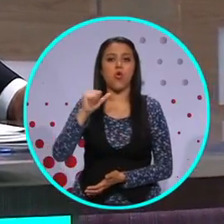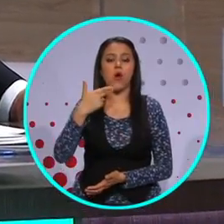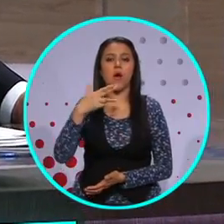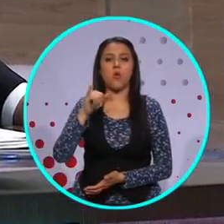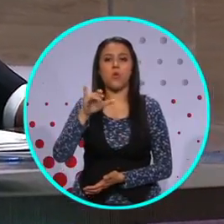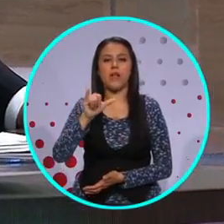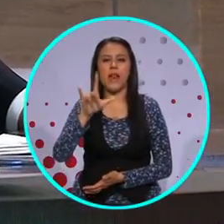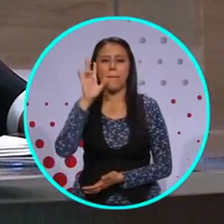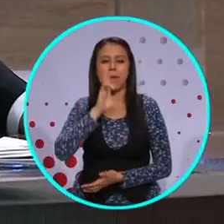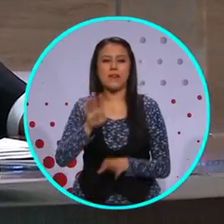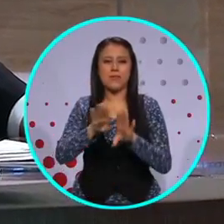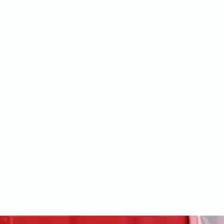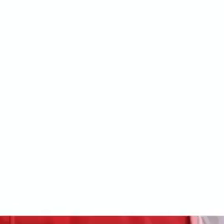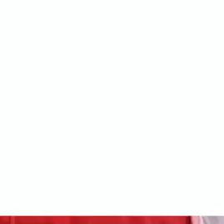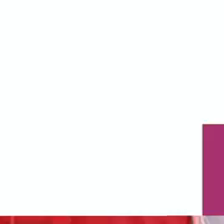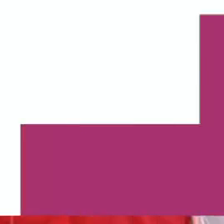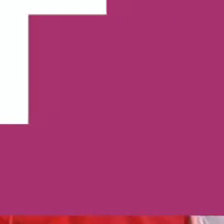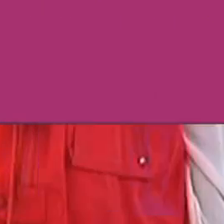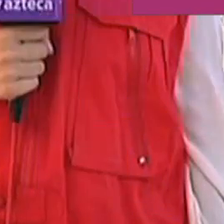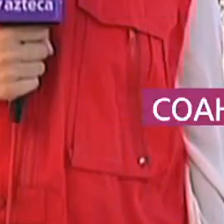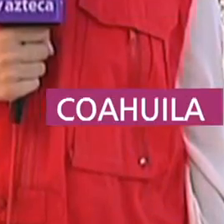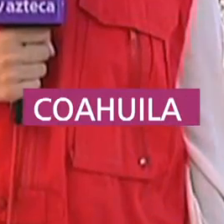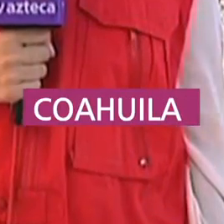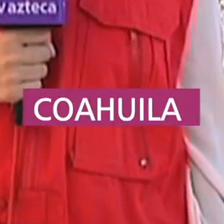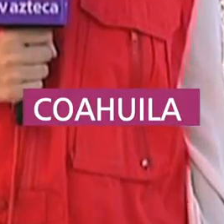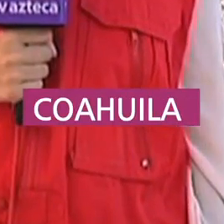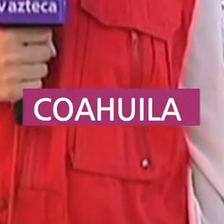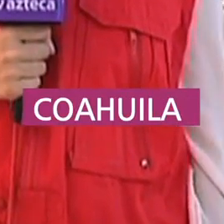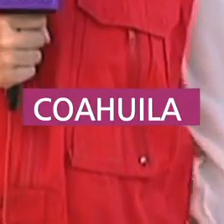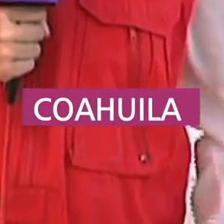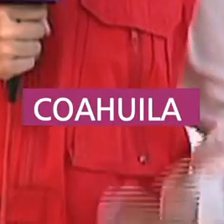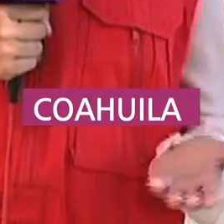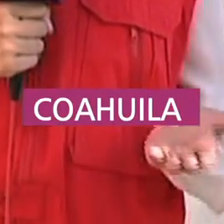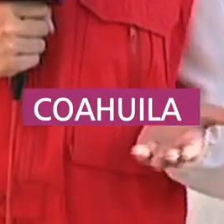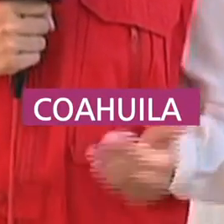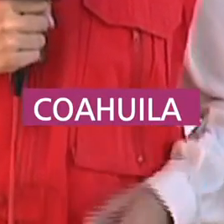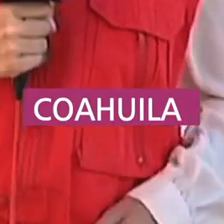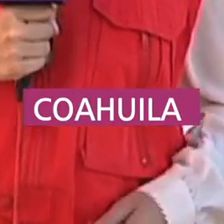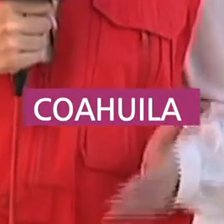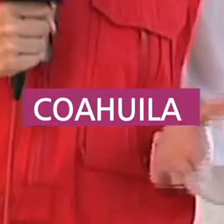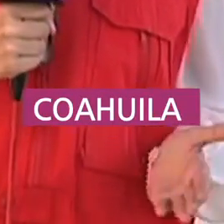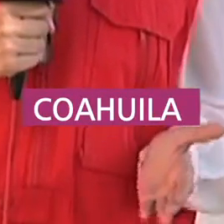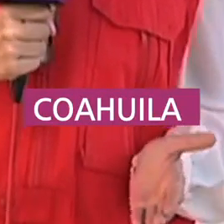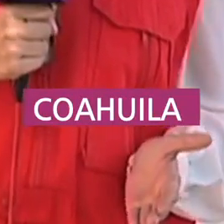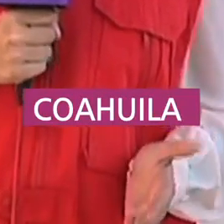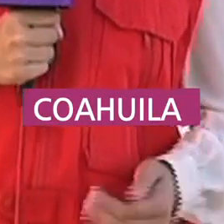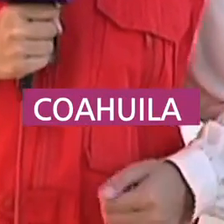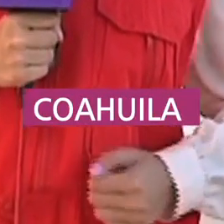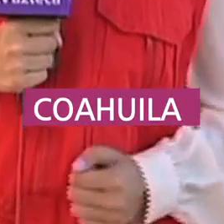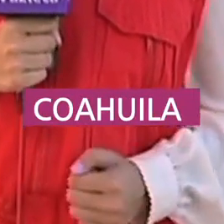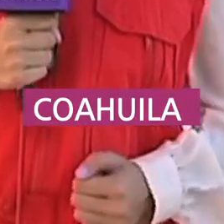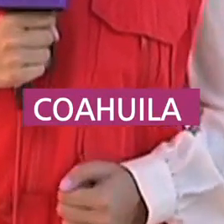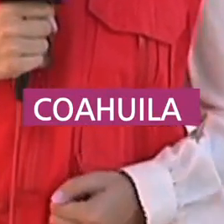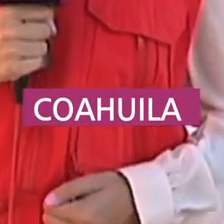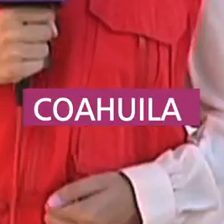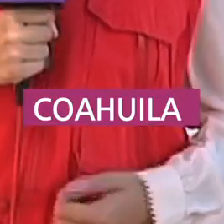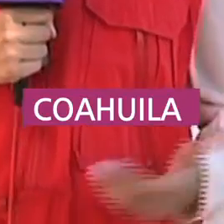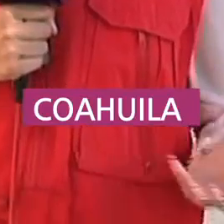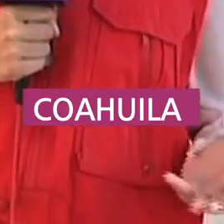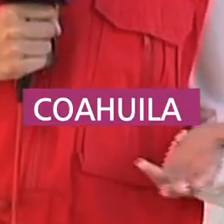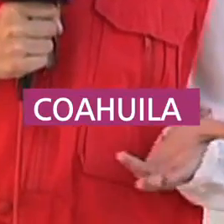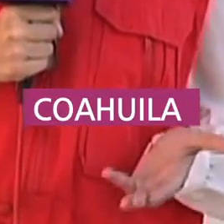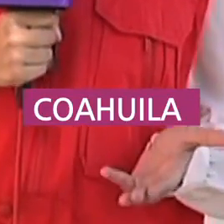mariana como esta sola bola qué tal hola que tal los saludo con mucho gusto desde la comarca lagunera